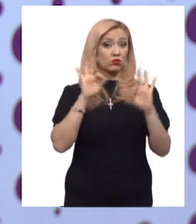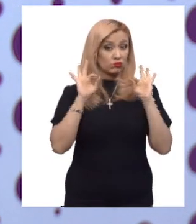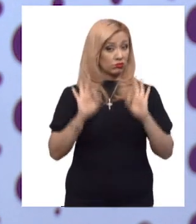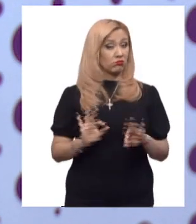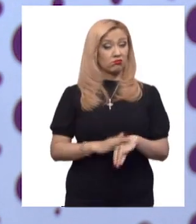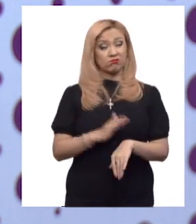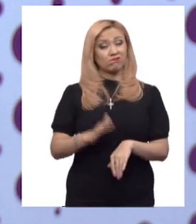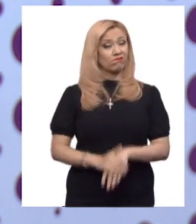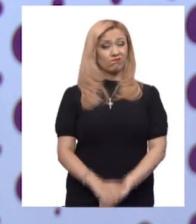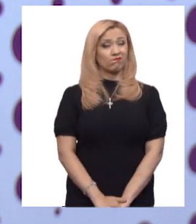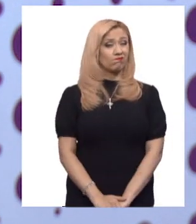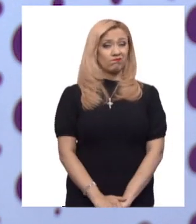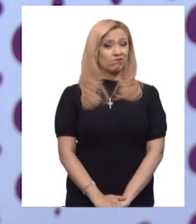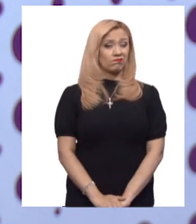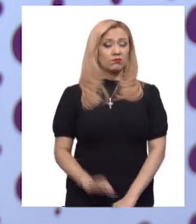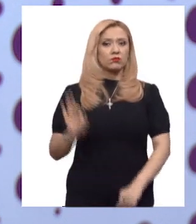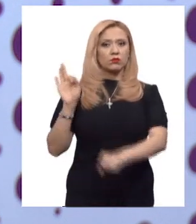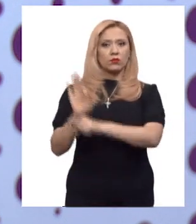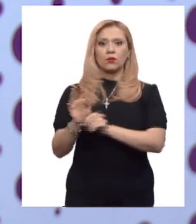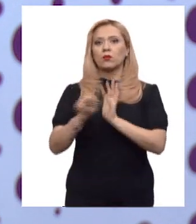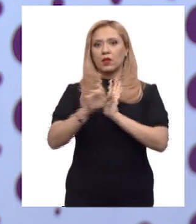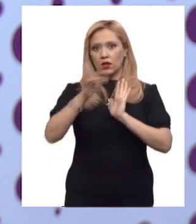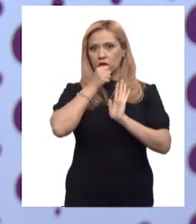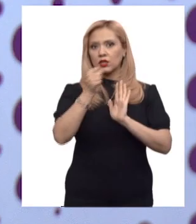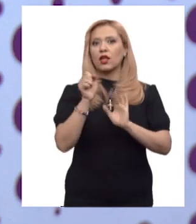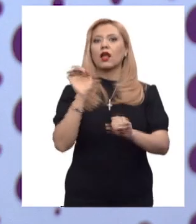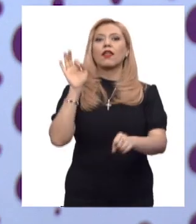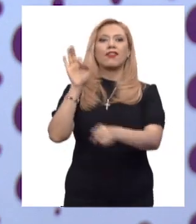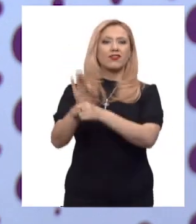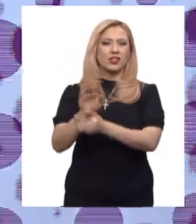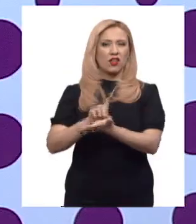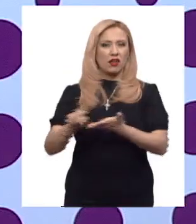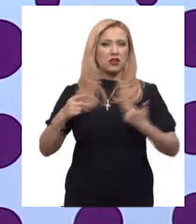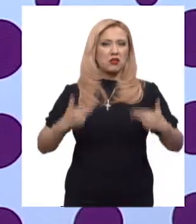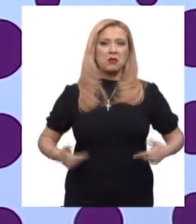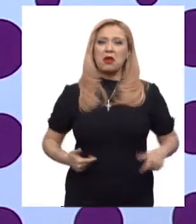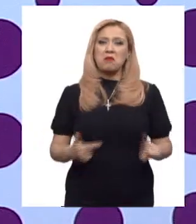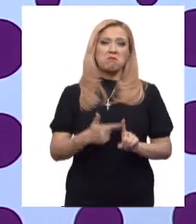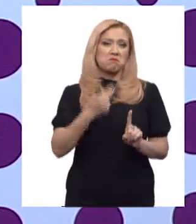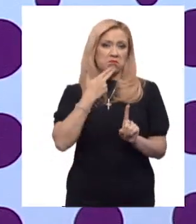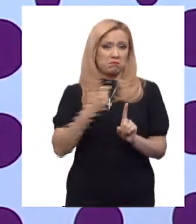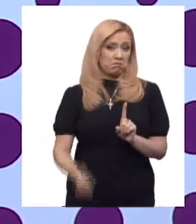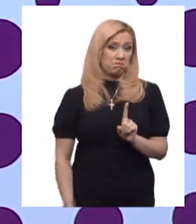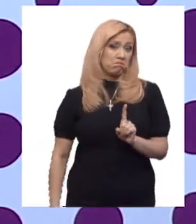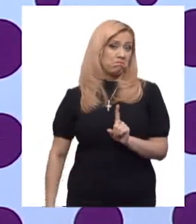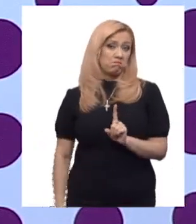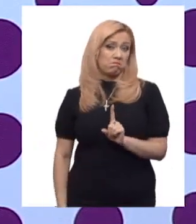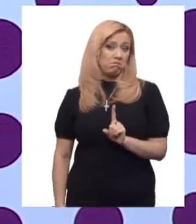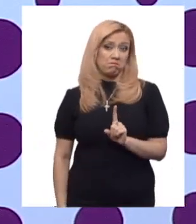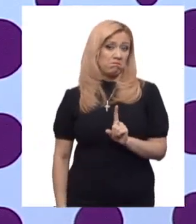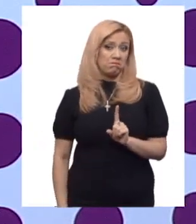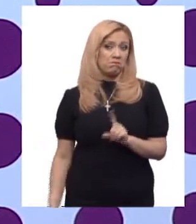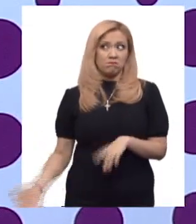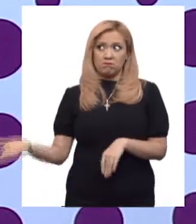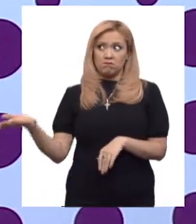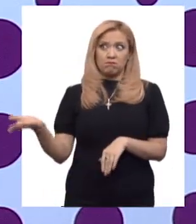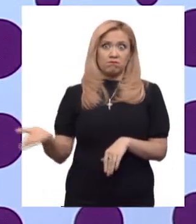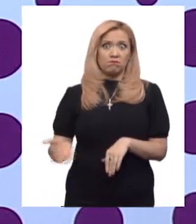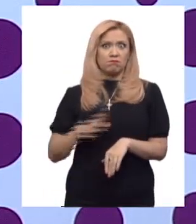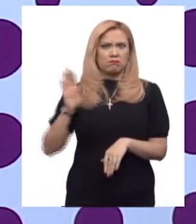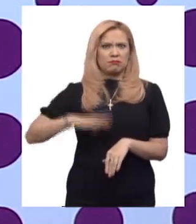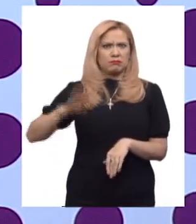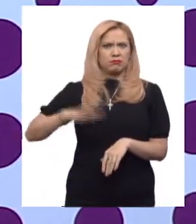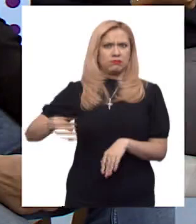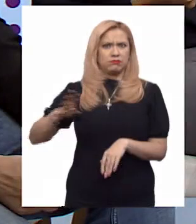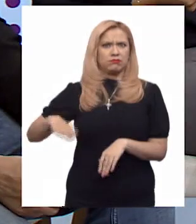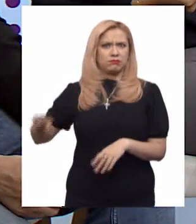sea, recordemos que el mecanismo de protección a periodistas y defensores de derechos humanos no es eficiente, ¿no? Tanto es así que tenemos récord en México